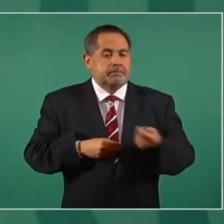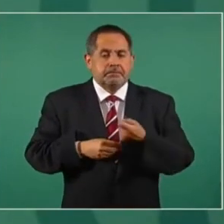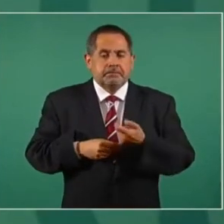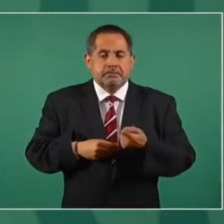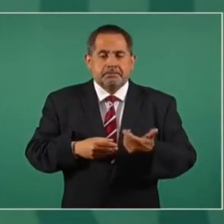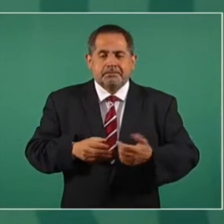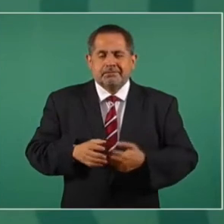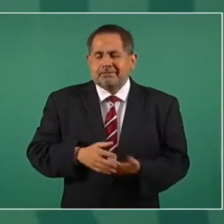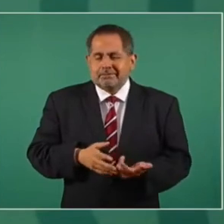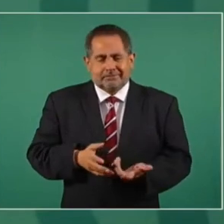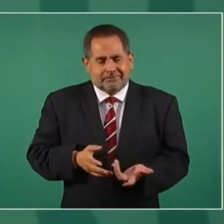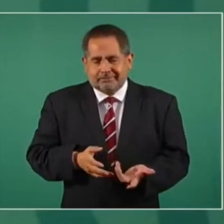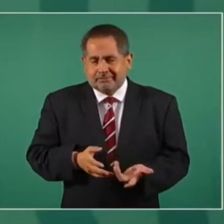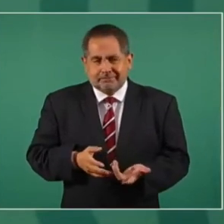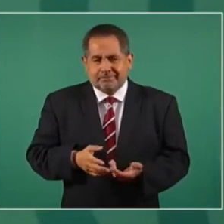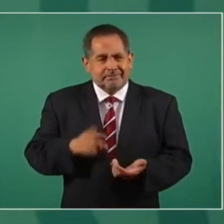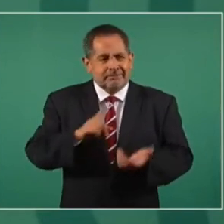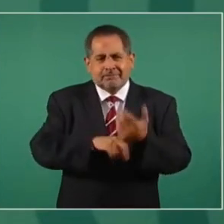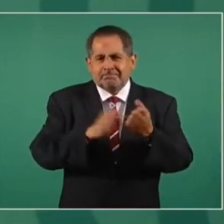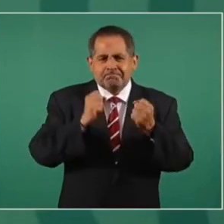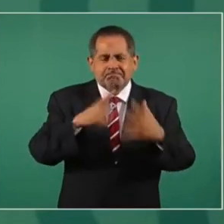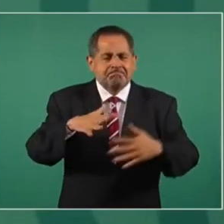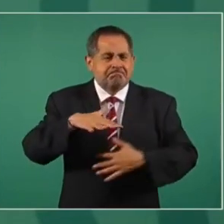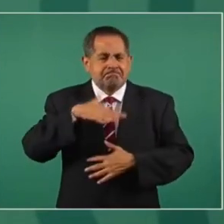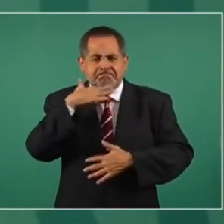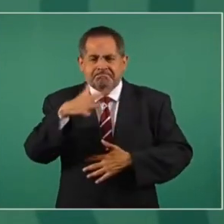Había muchísima corrupción.